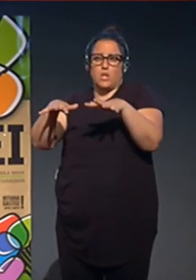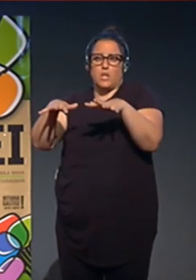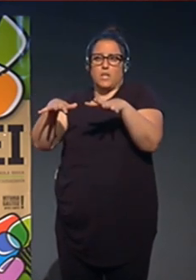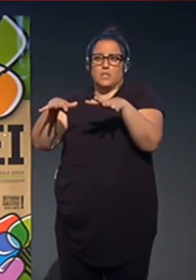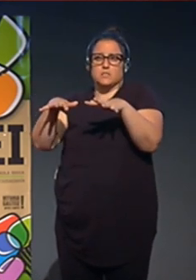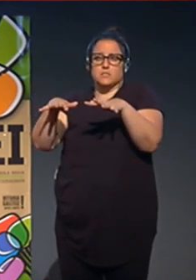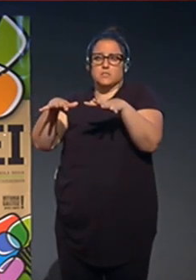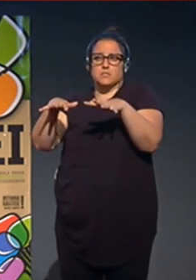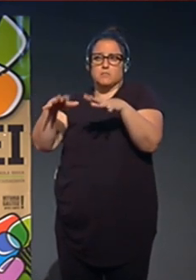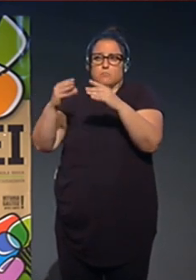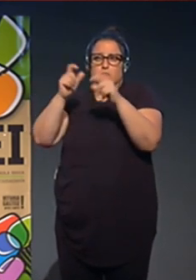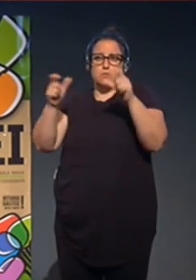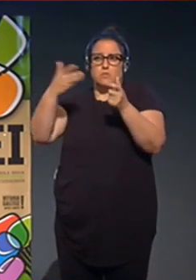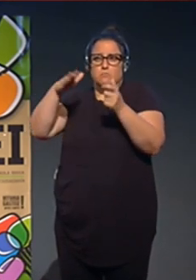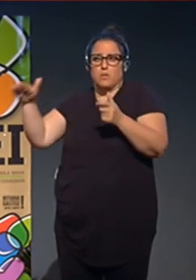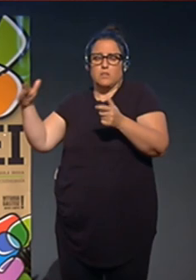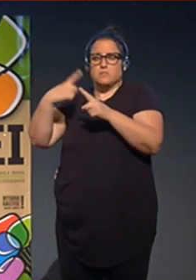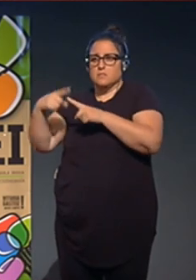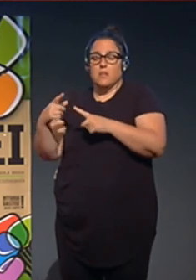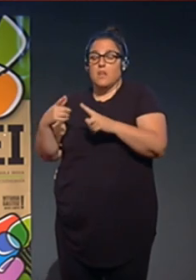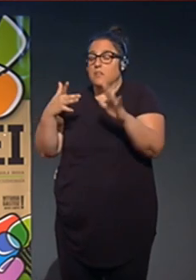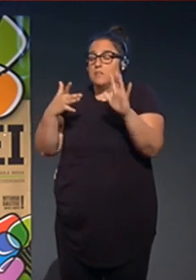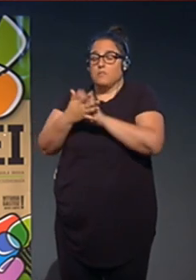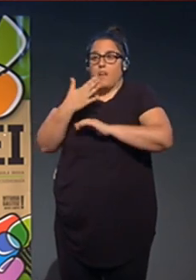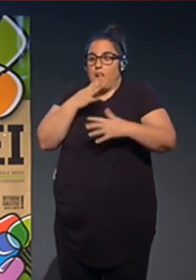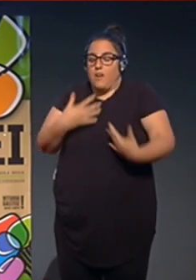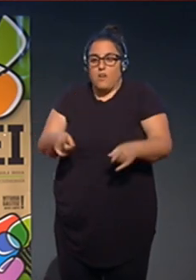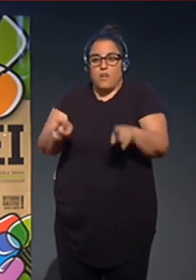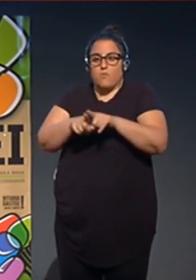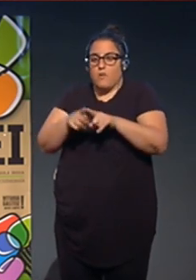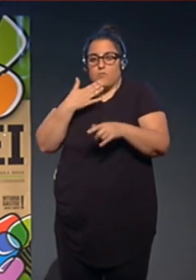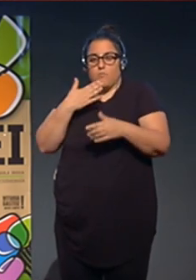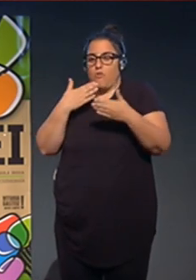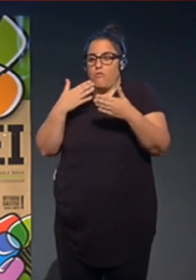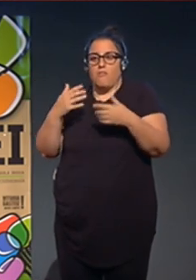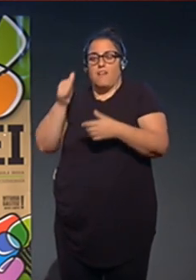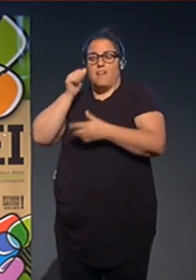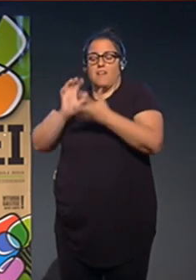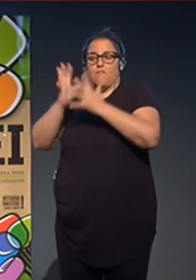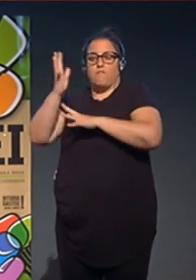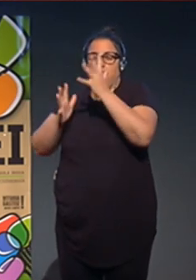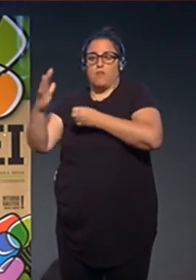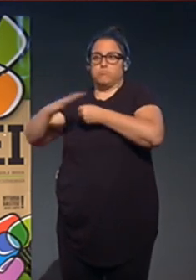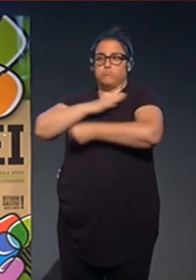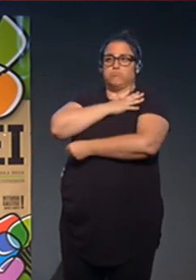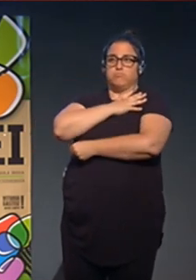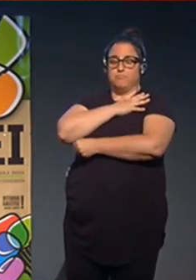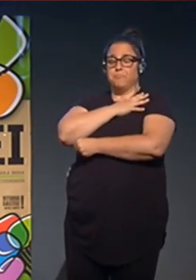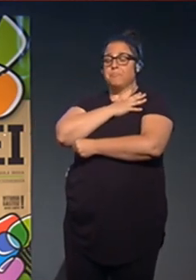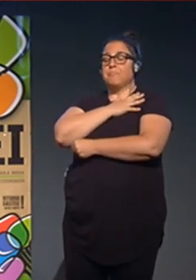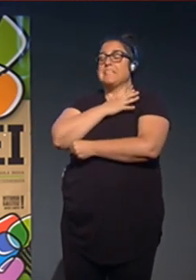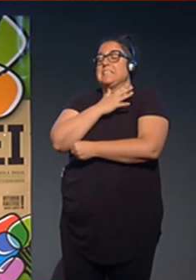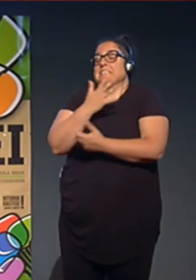miles de personas hemos abierto Las puertas del infierno y sin embargo eso